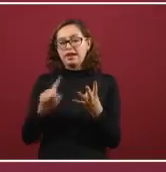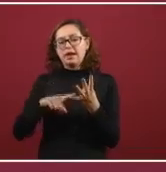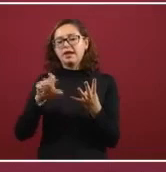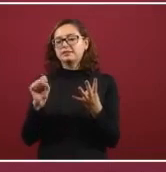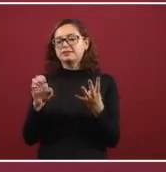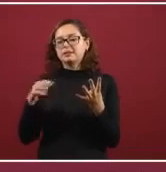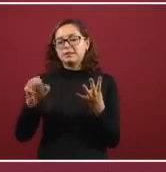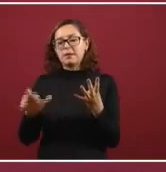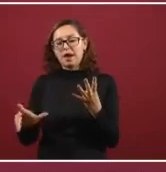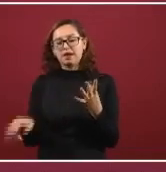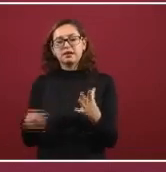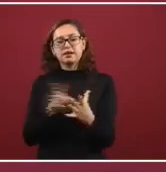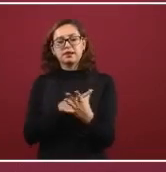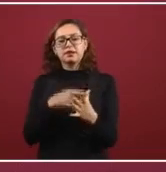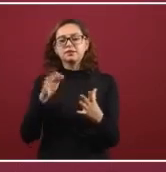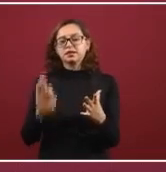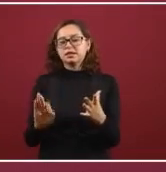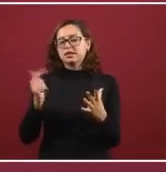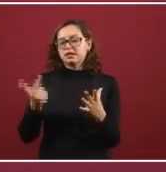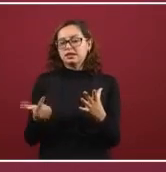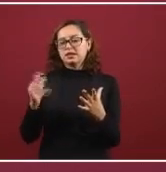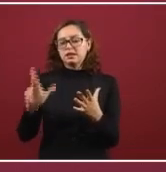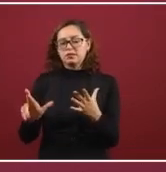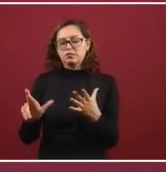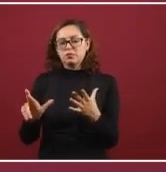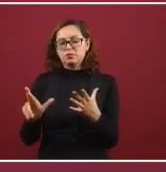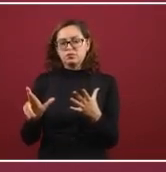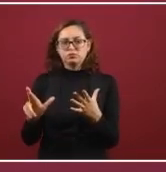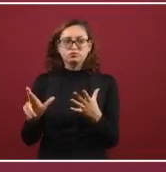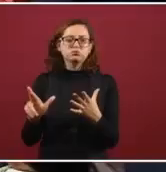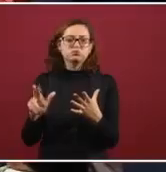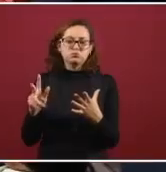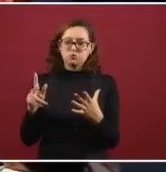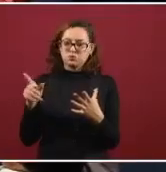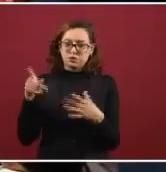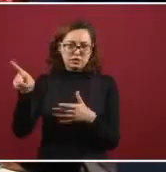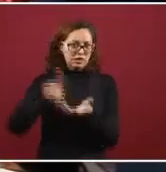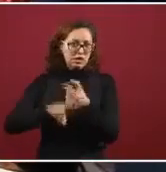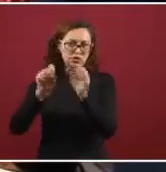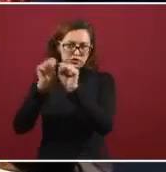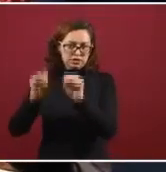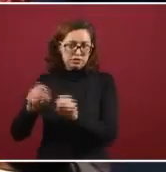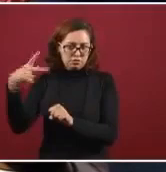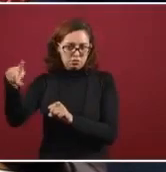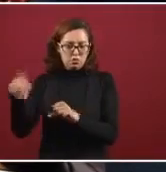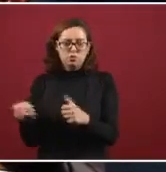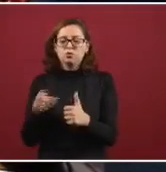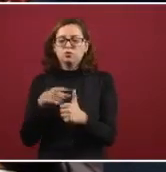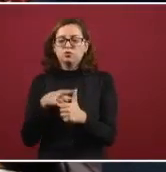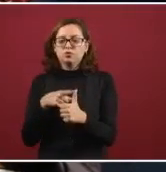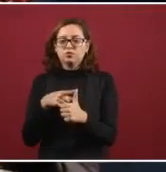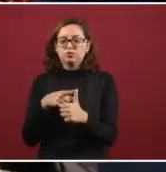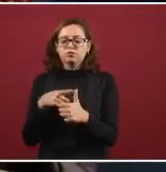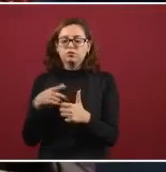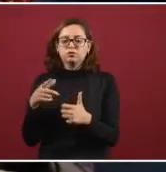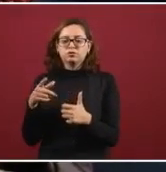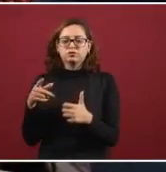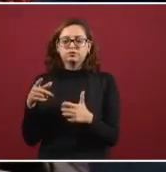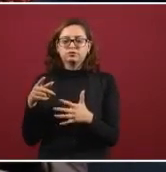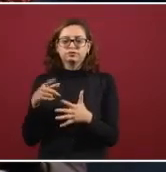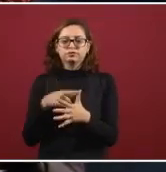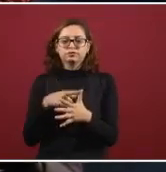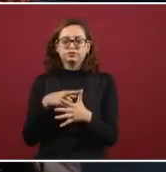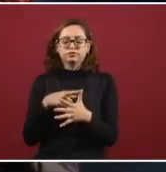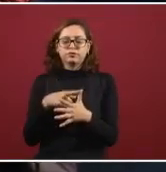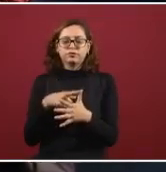Marina, la Fiscalía General de la República, que tiene su propio sistema de seguimiento, que va con número de